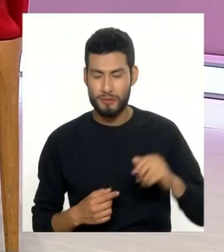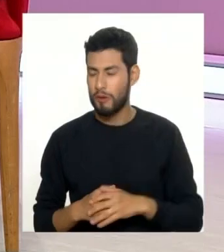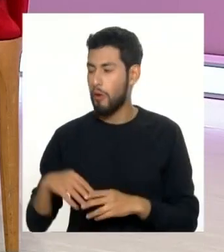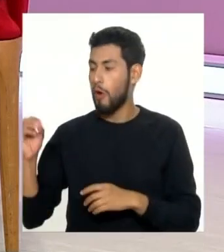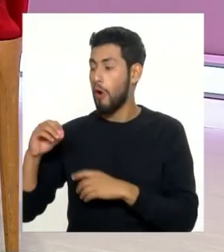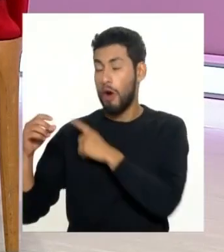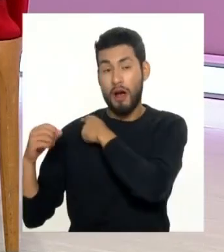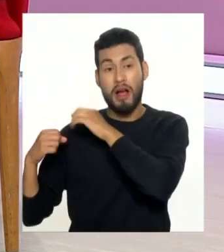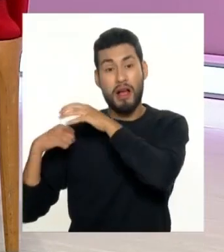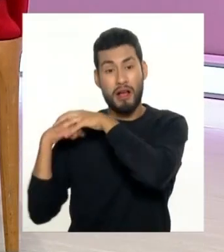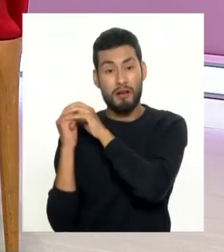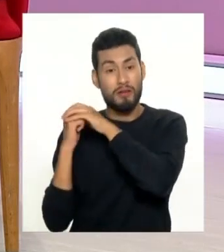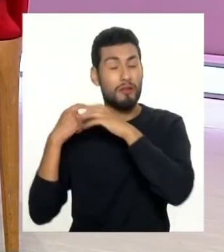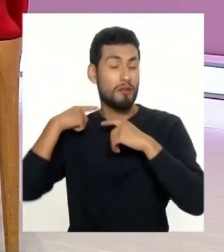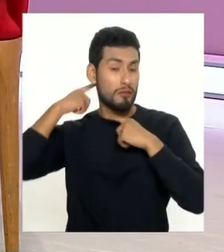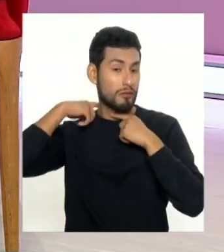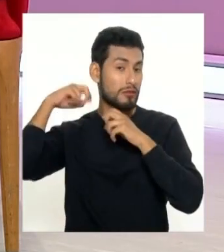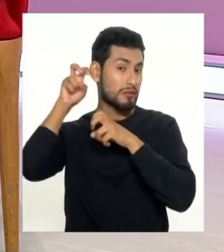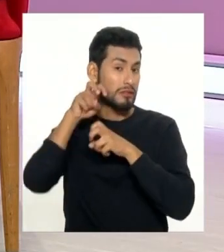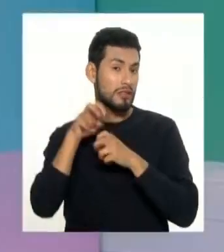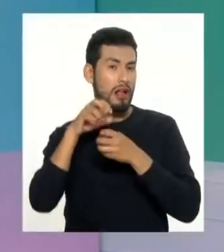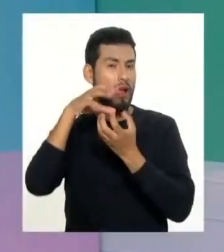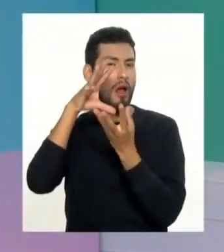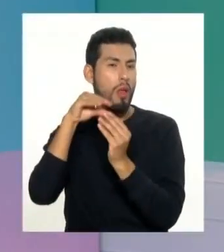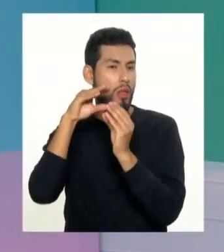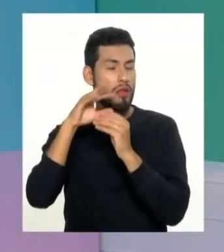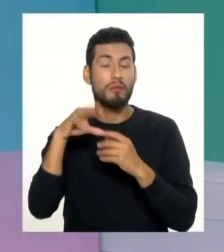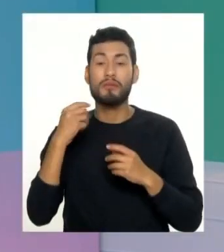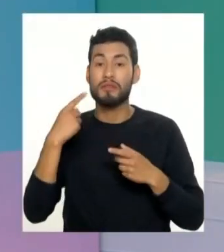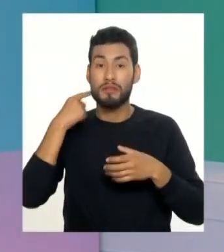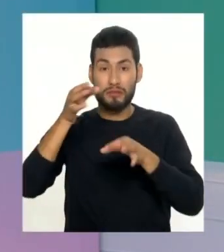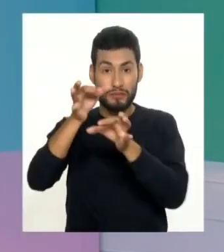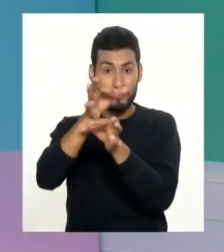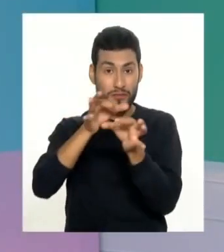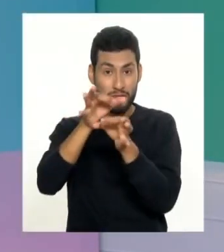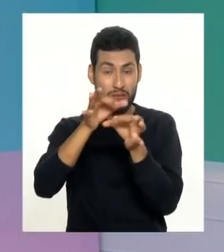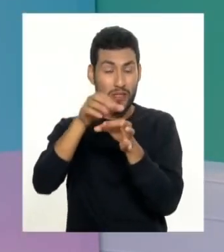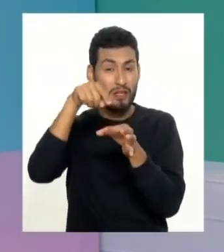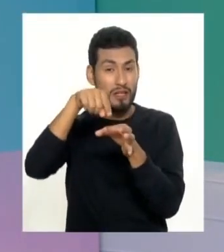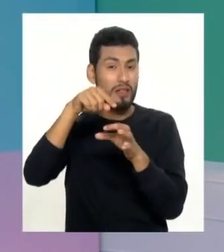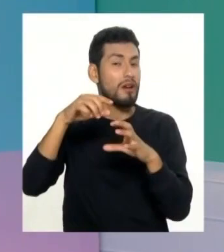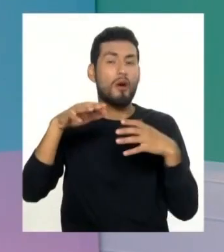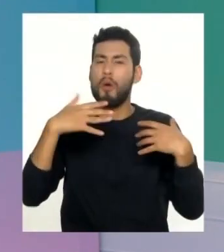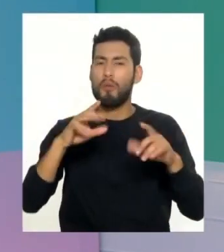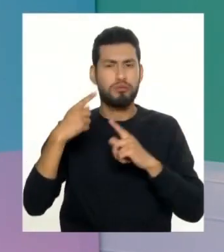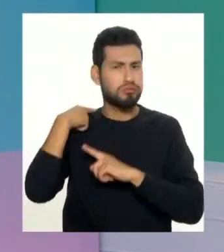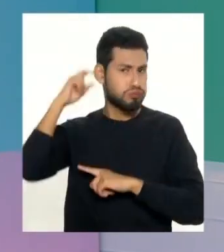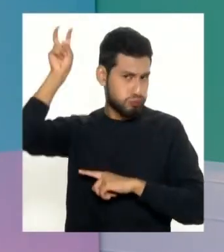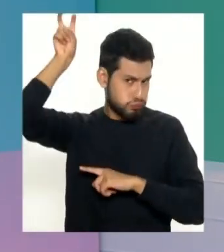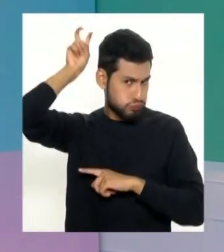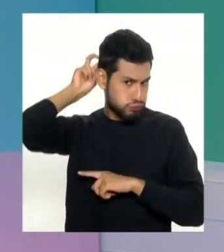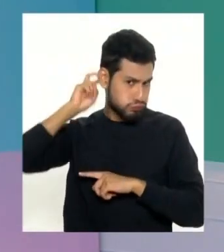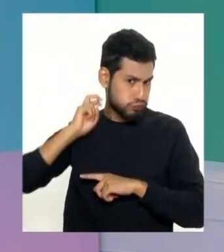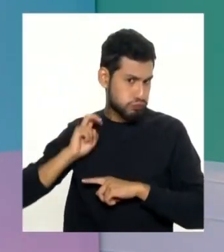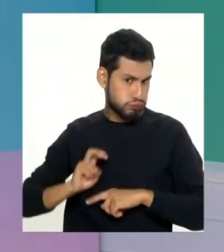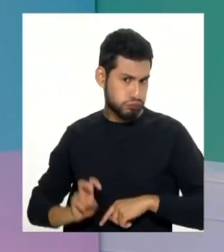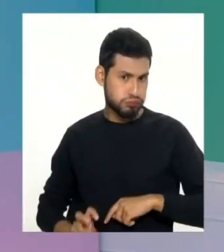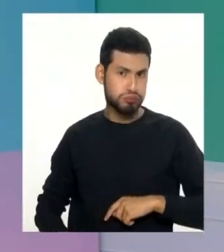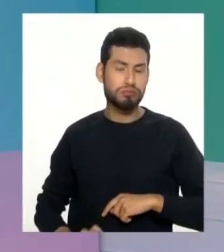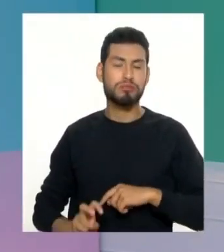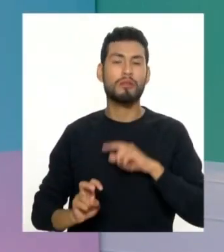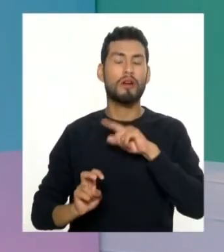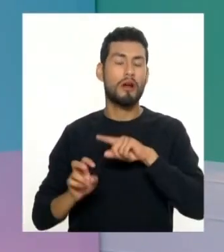cuando ya pasas a mayor edad. Es que el desgaste de los discos intervertebrales se da en toda la columna, ¿no? Entonces, y